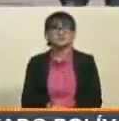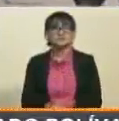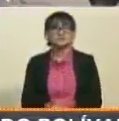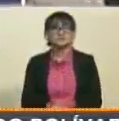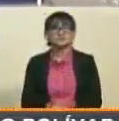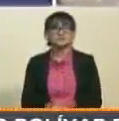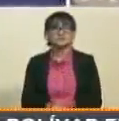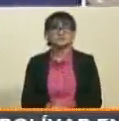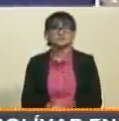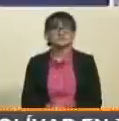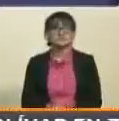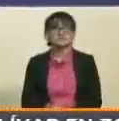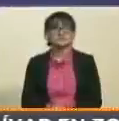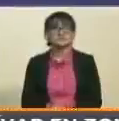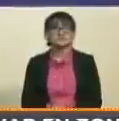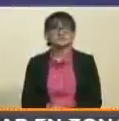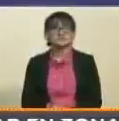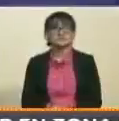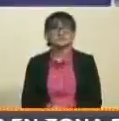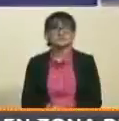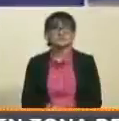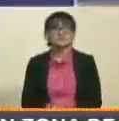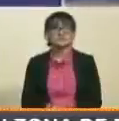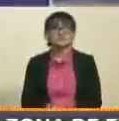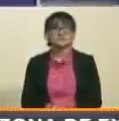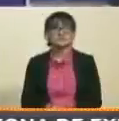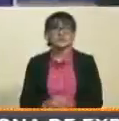Entregando el aeropuerto.